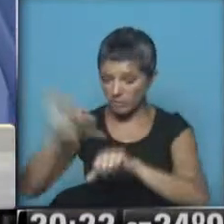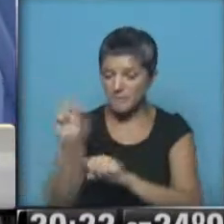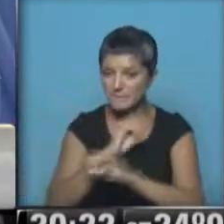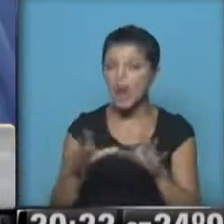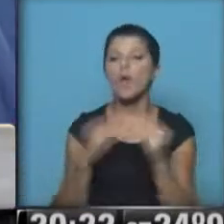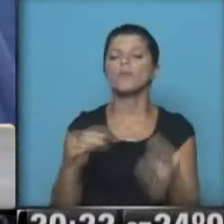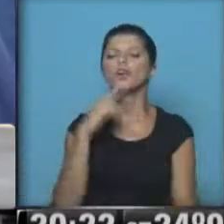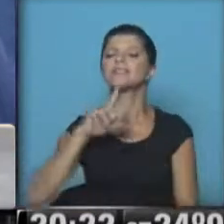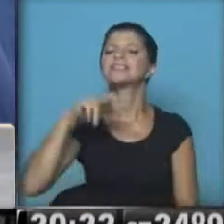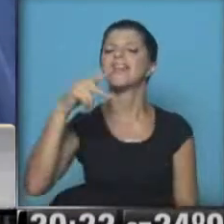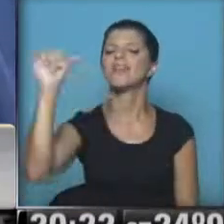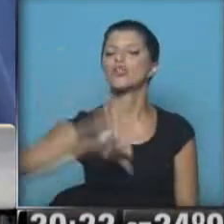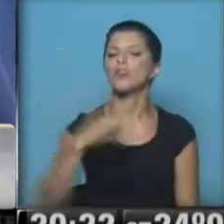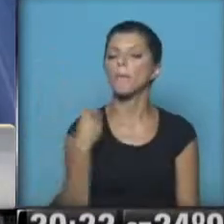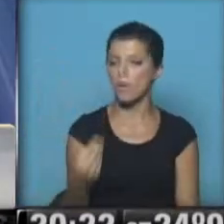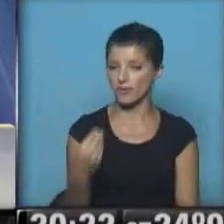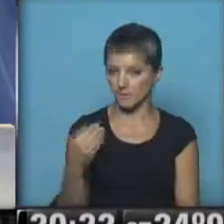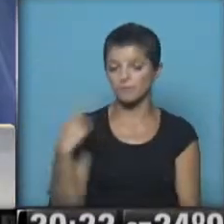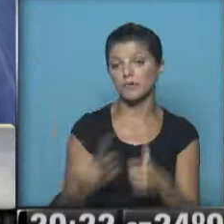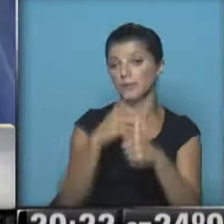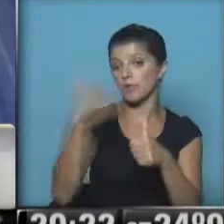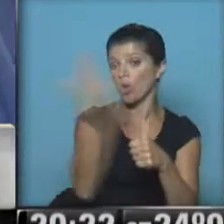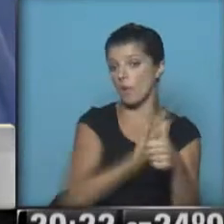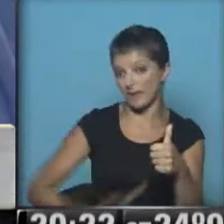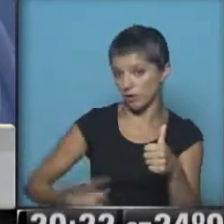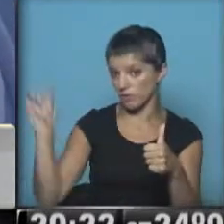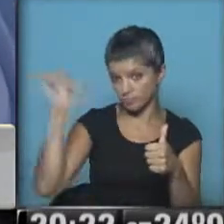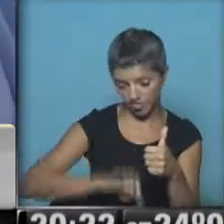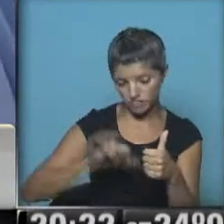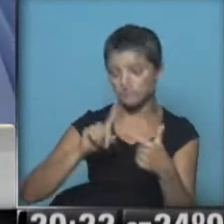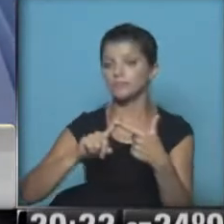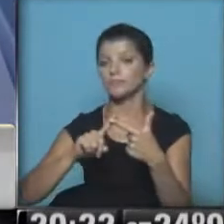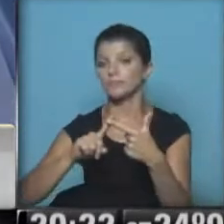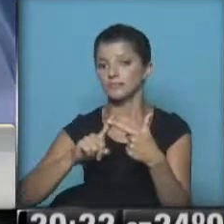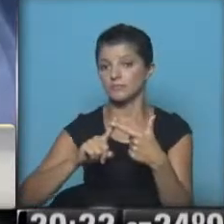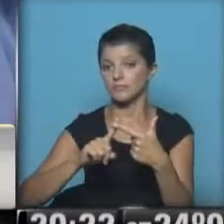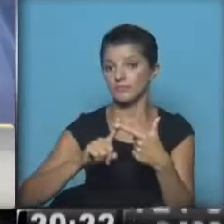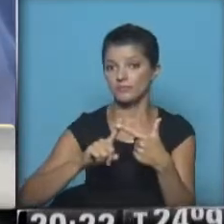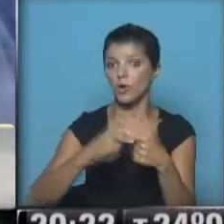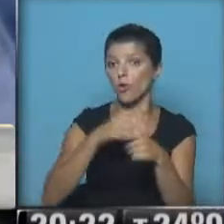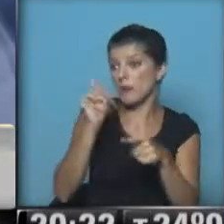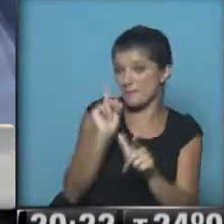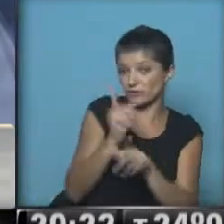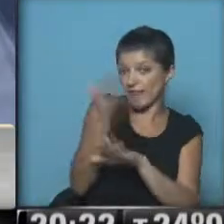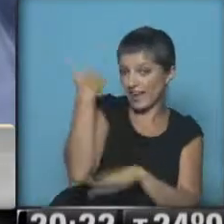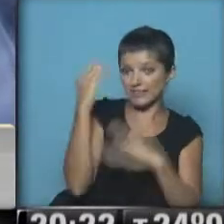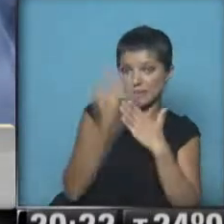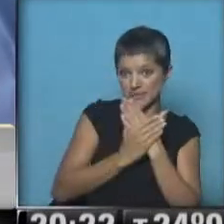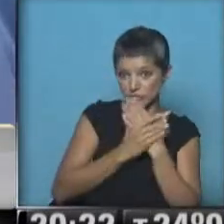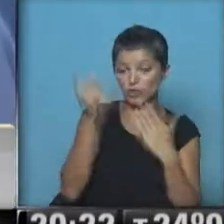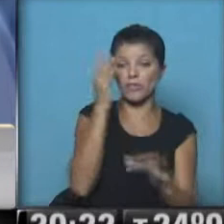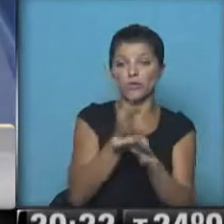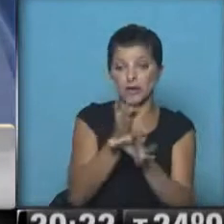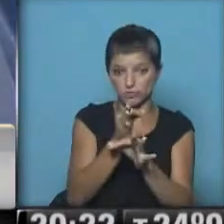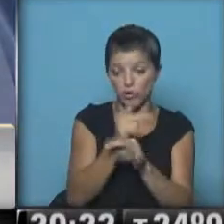qué triple derrota? Porque perdió la gobernación y pierde la gobernación con alguien que fue ministro de Educación del propio Evo Morales, de